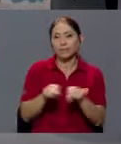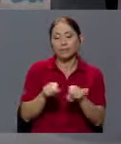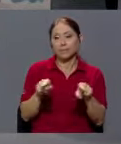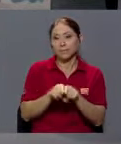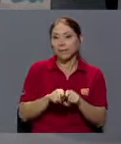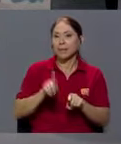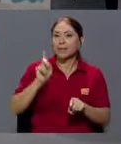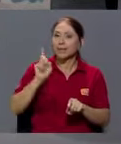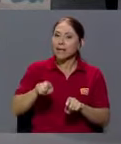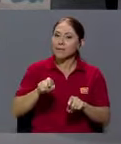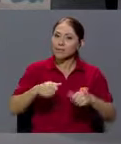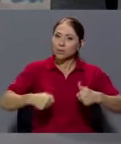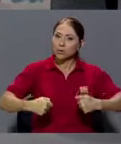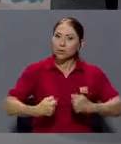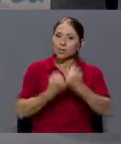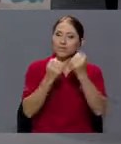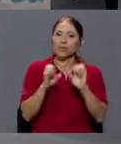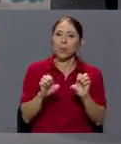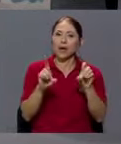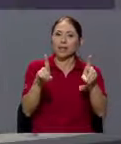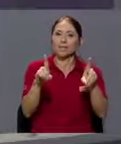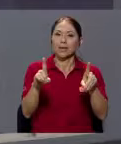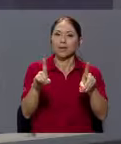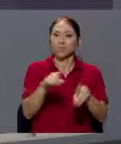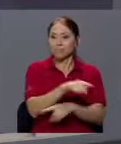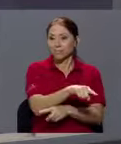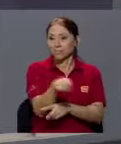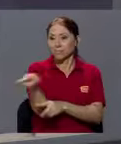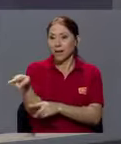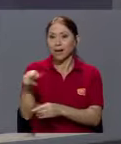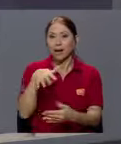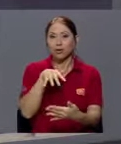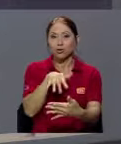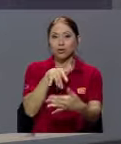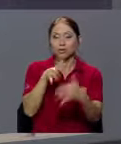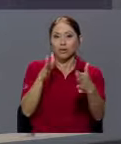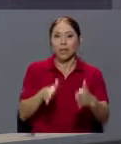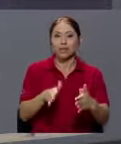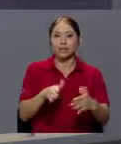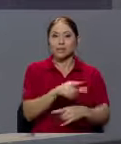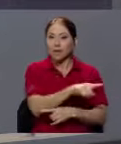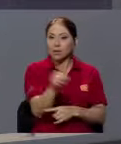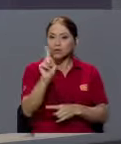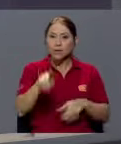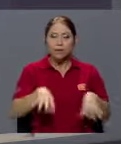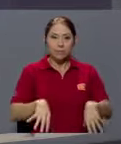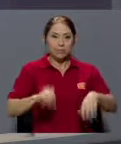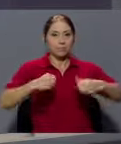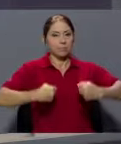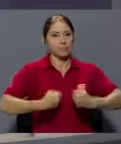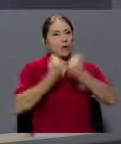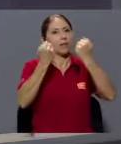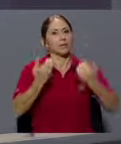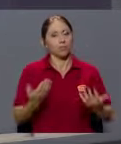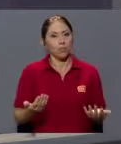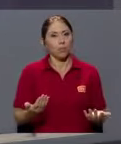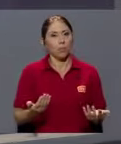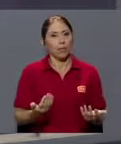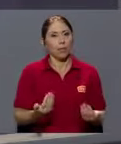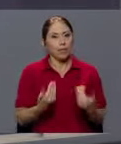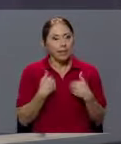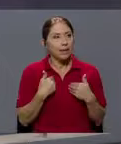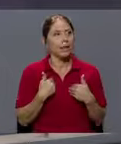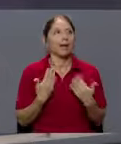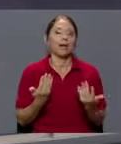pruebas también deben ser un desafío académico para los estudiantes. O sea, debe ser un reto para los estudiantes